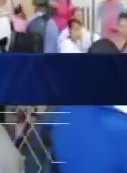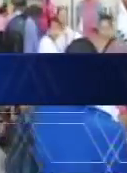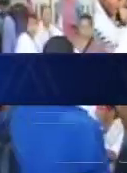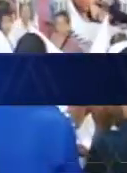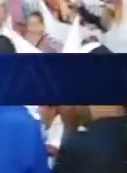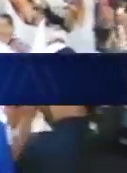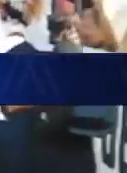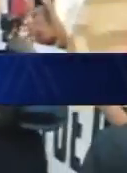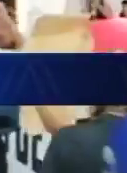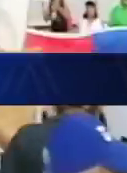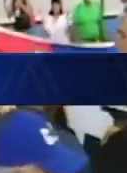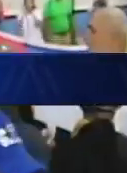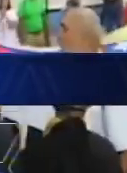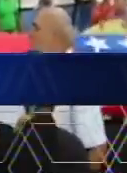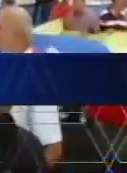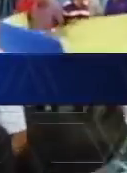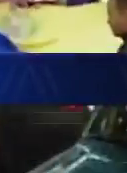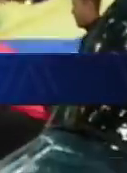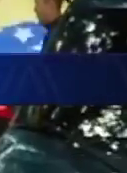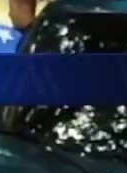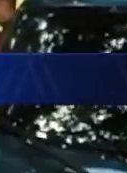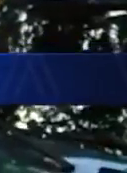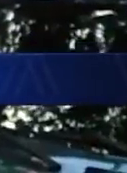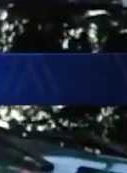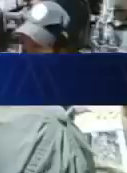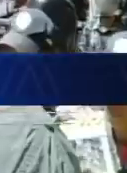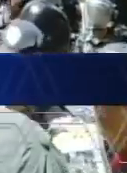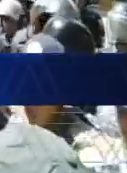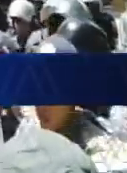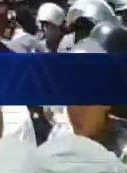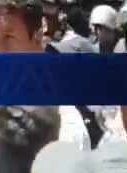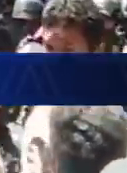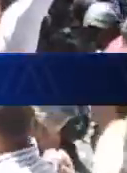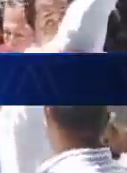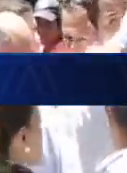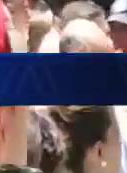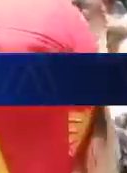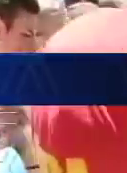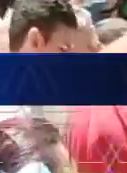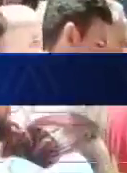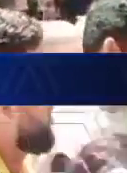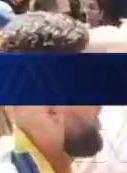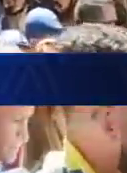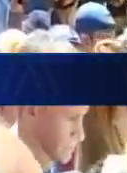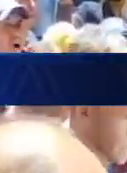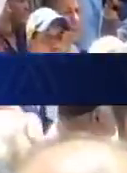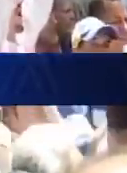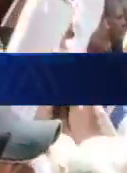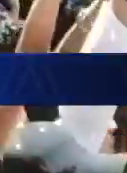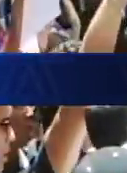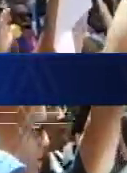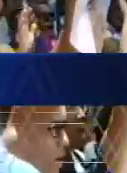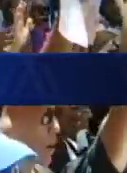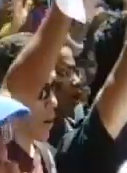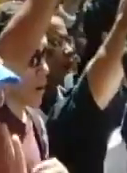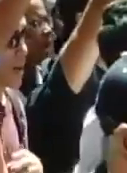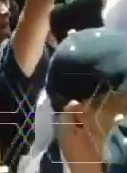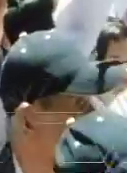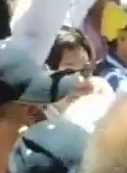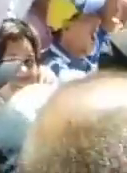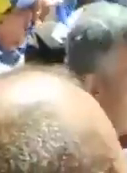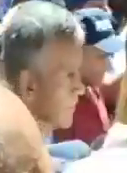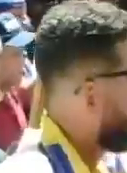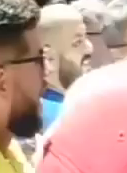cierran accesos funcionarios de la guardia nacional se despliegan en el centro de caracas a propósito de la marcha de salud que planea llevar sus